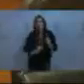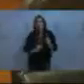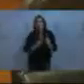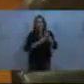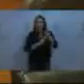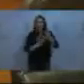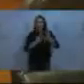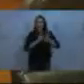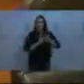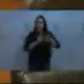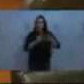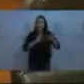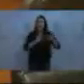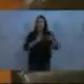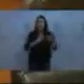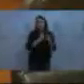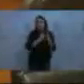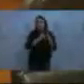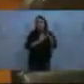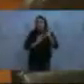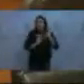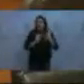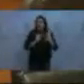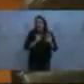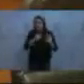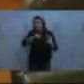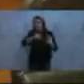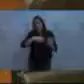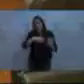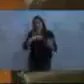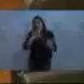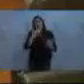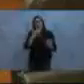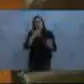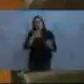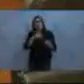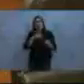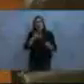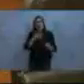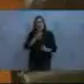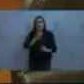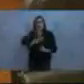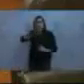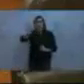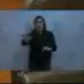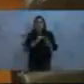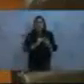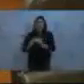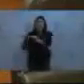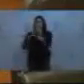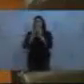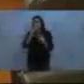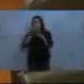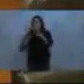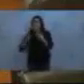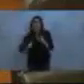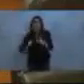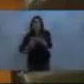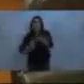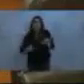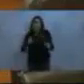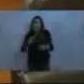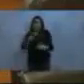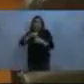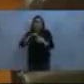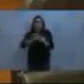en la práctica de ciertas técnicas o poseedoras de conocimiento muy pioneros que no son comunes a la mayoría de los profesionales que componen un